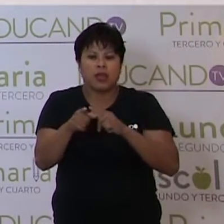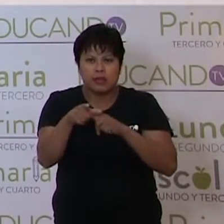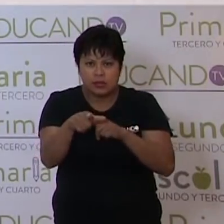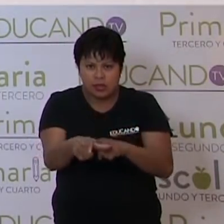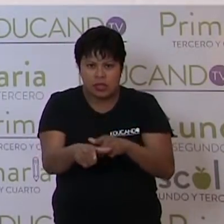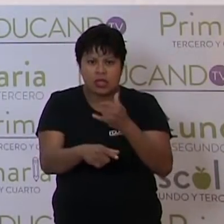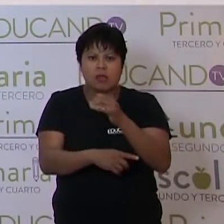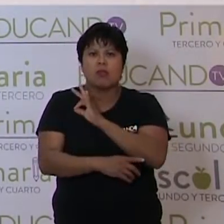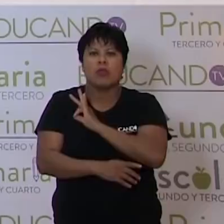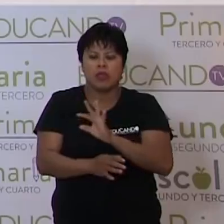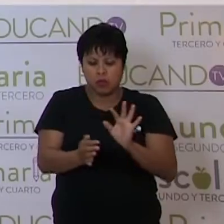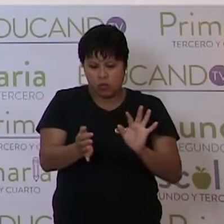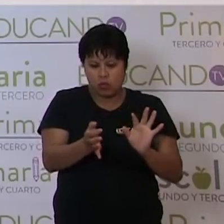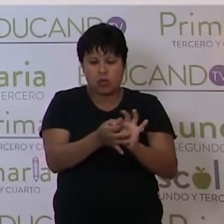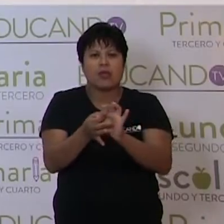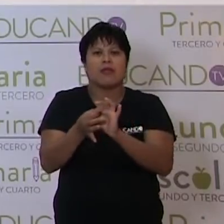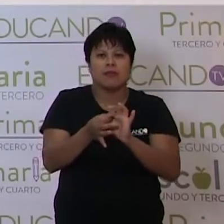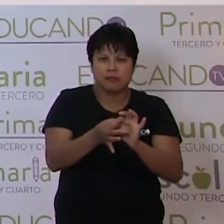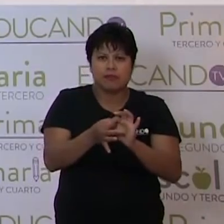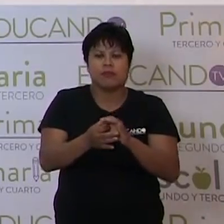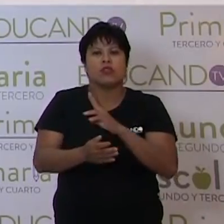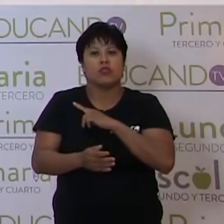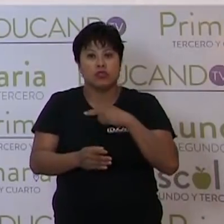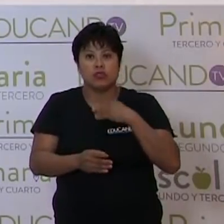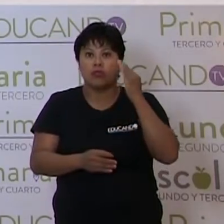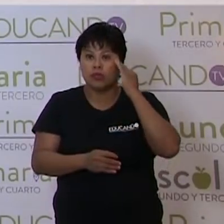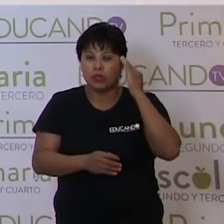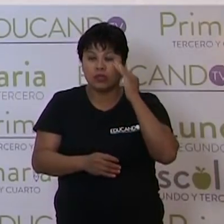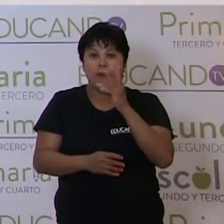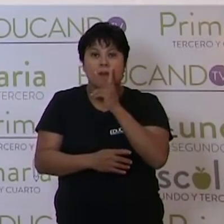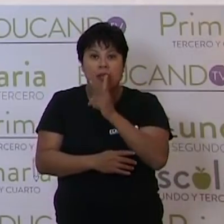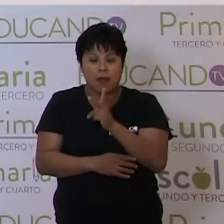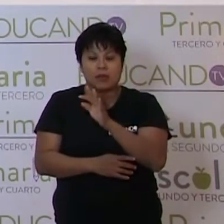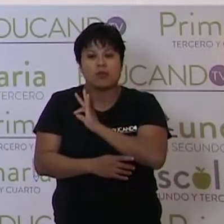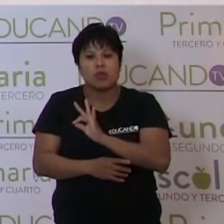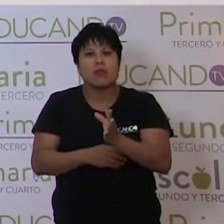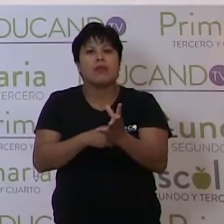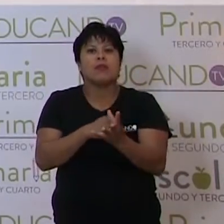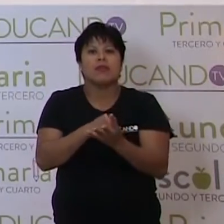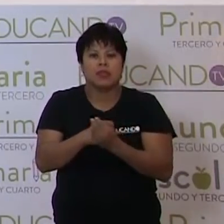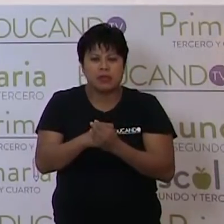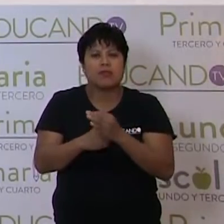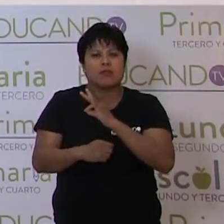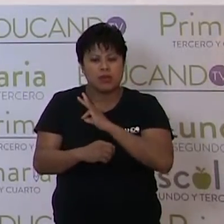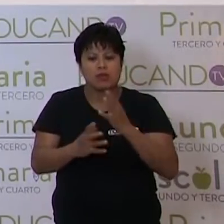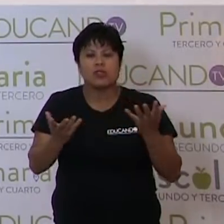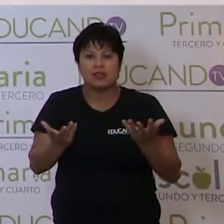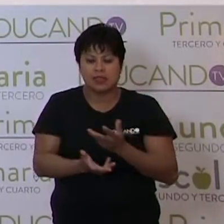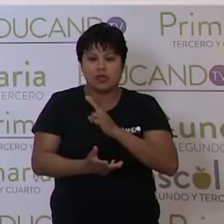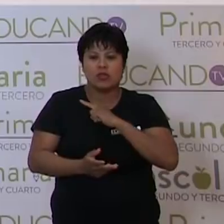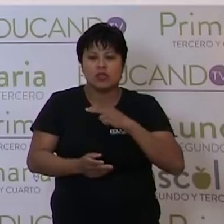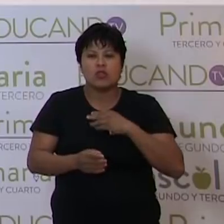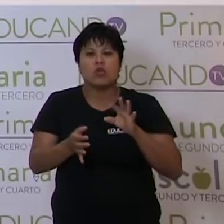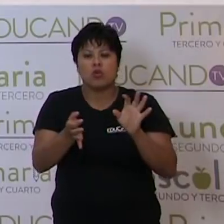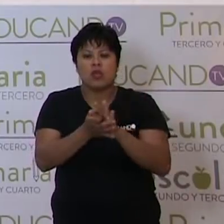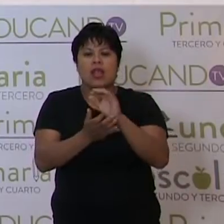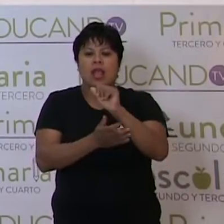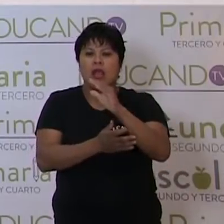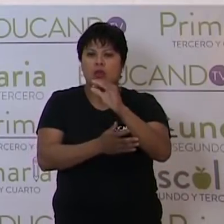y poder unirlas. Es decir, vamos a conocer palabras que nos van a permitir unir causas y